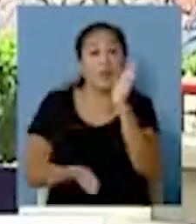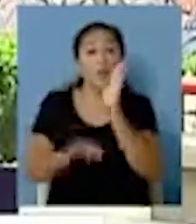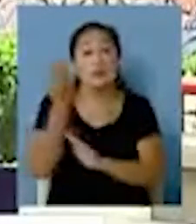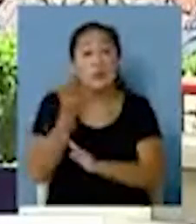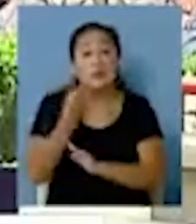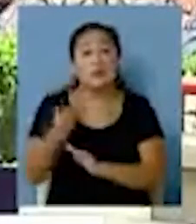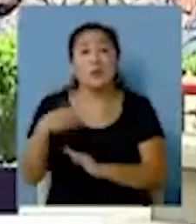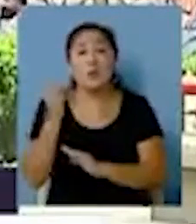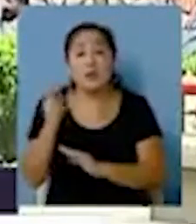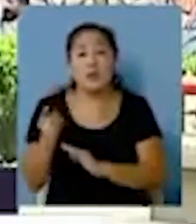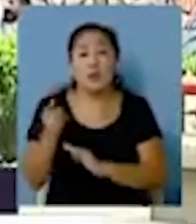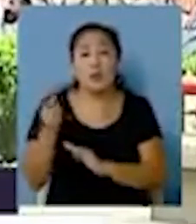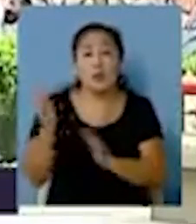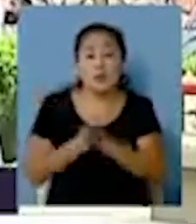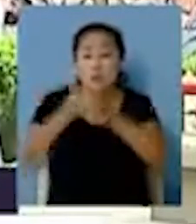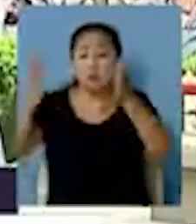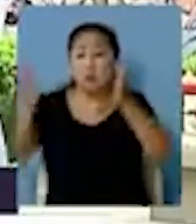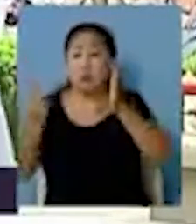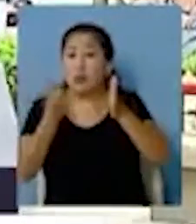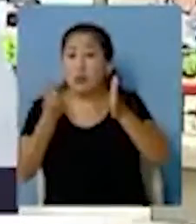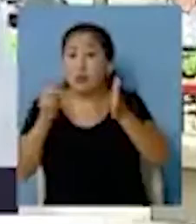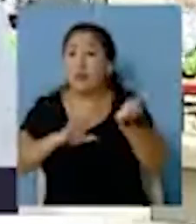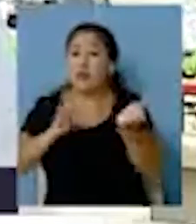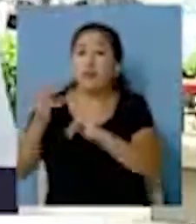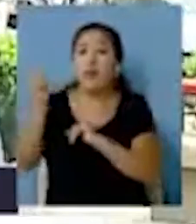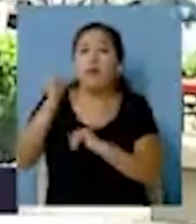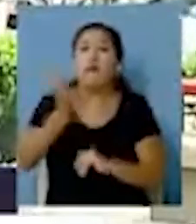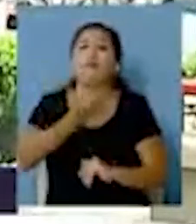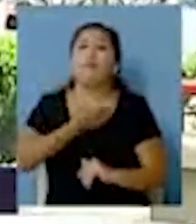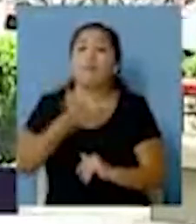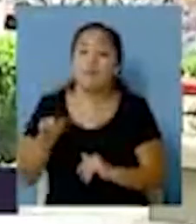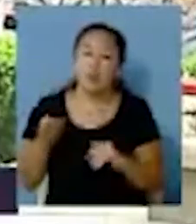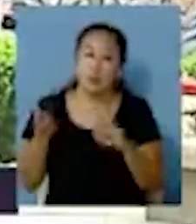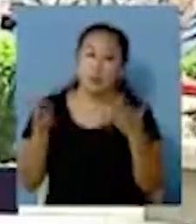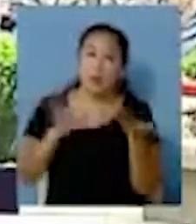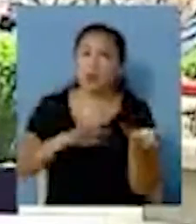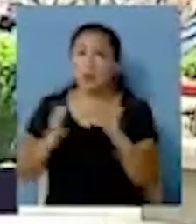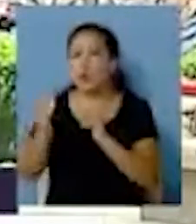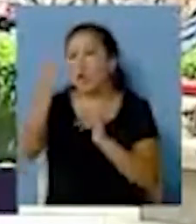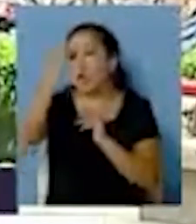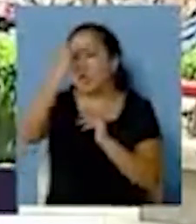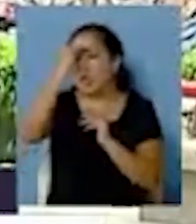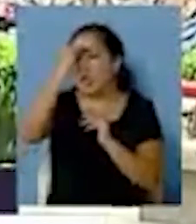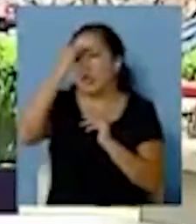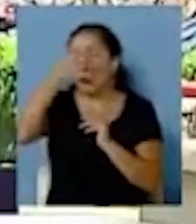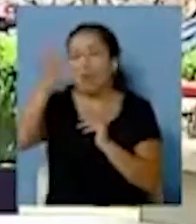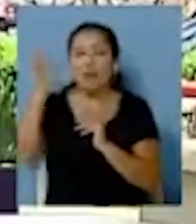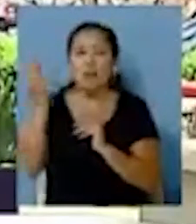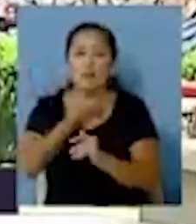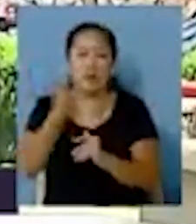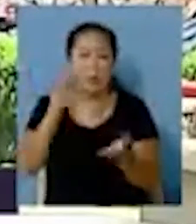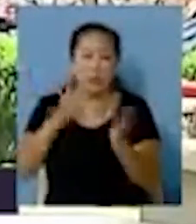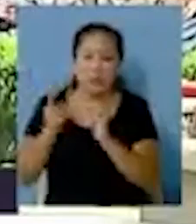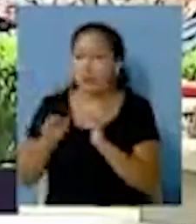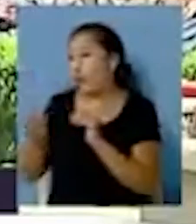del segundo tramo de este aumento que está previsto para febrero puede oscilar entre el 15 y el 20 de febrero también. Bien,